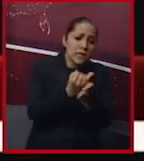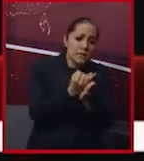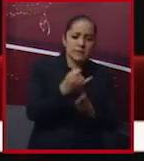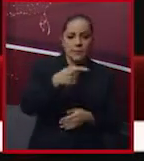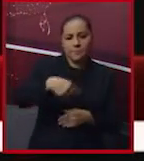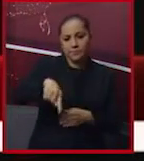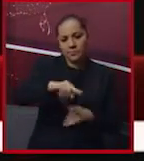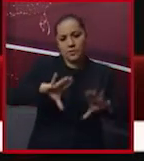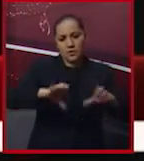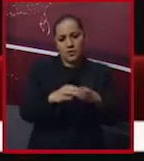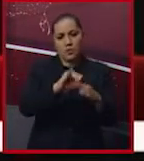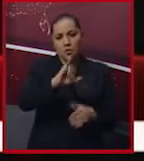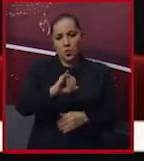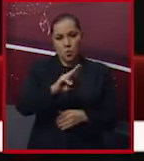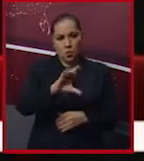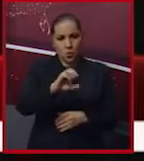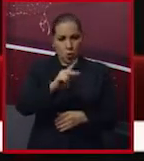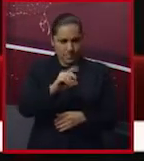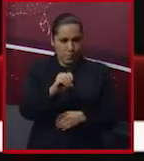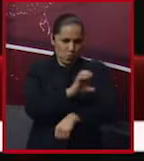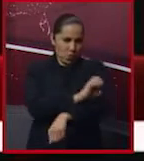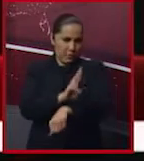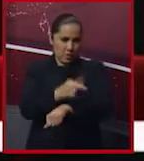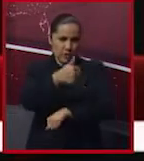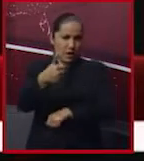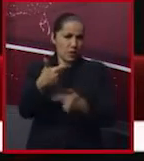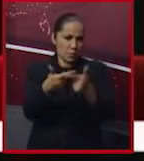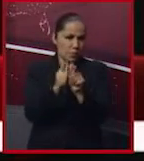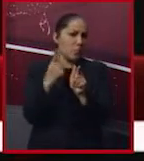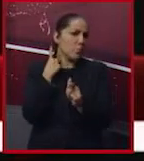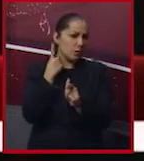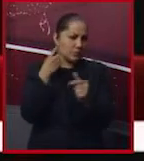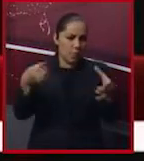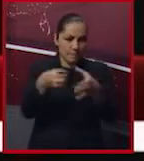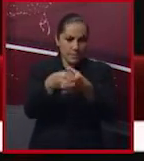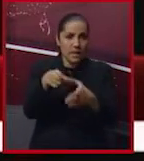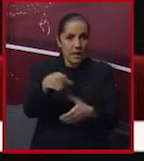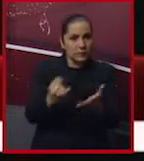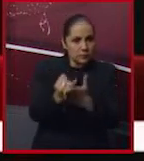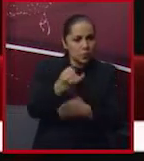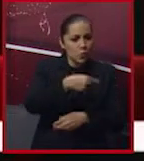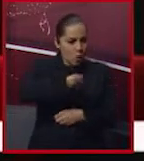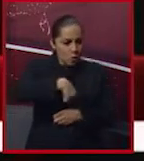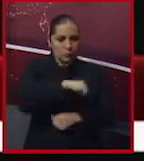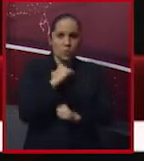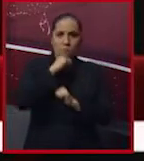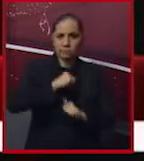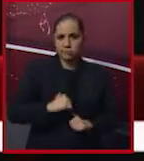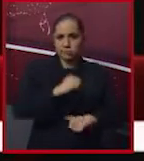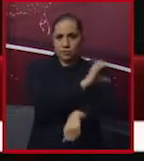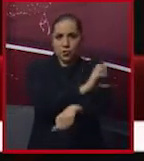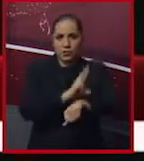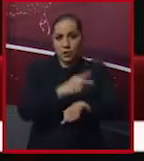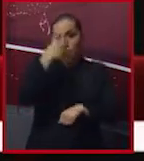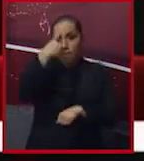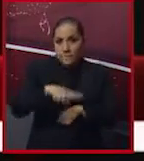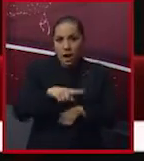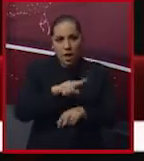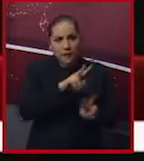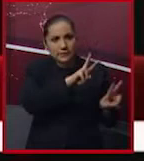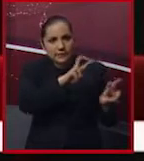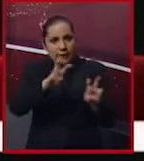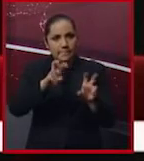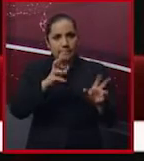de Coordinación Política, de coordinar toda una serie de trabajos que se hicieron a nivel nacional y a nivel